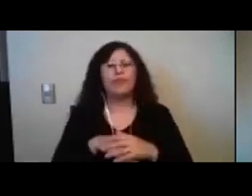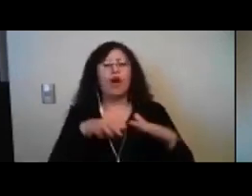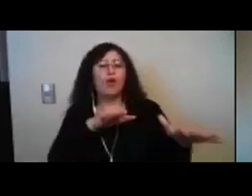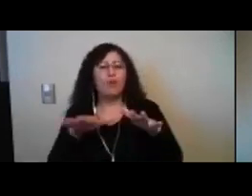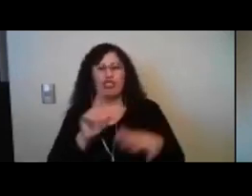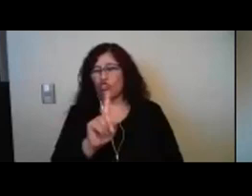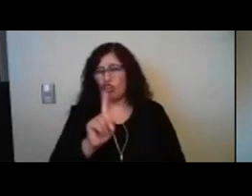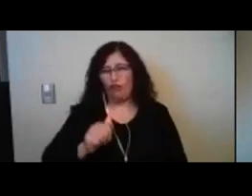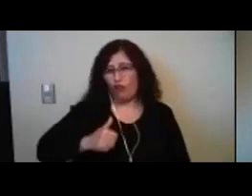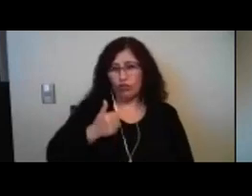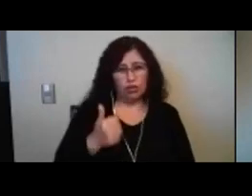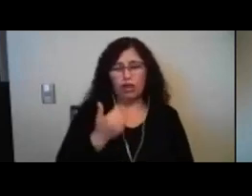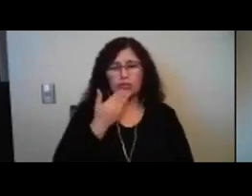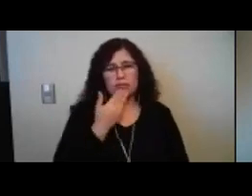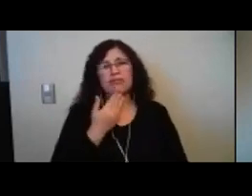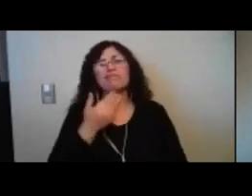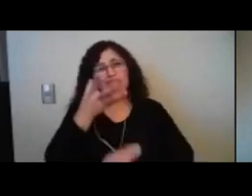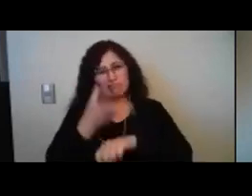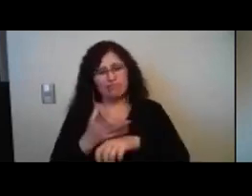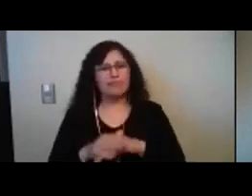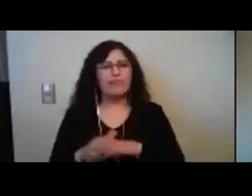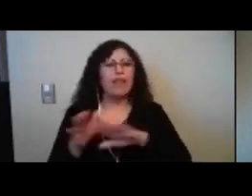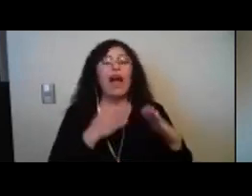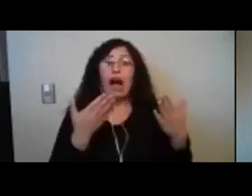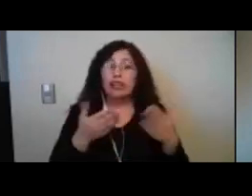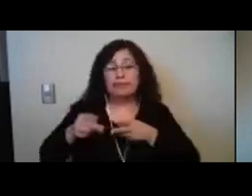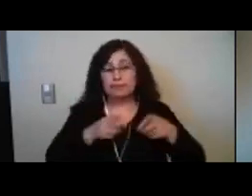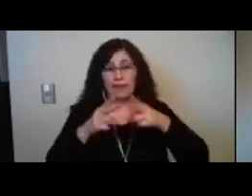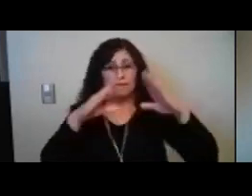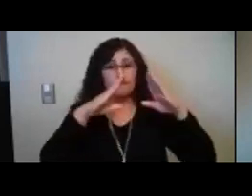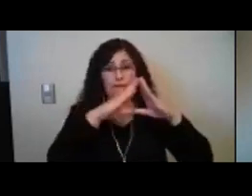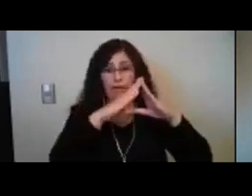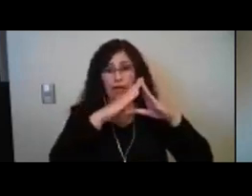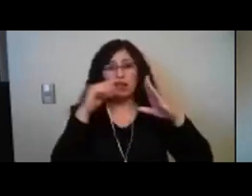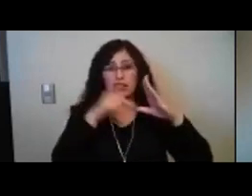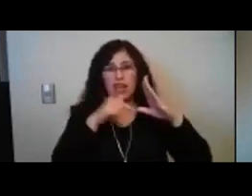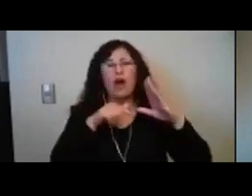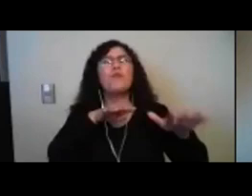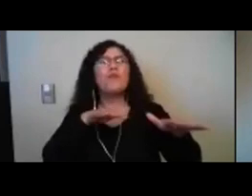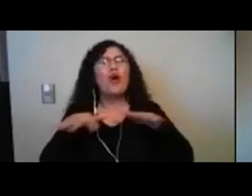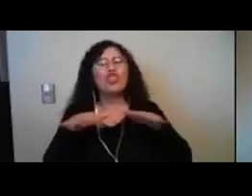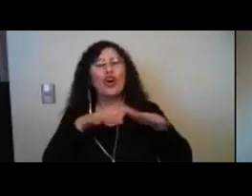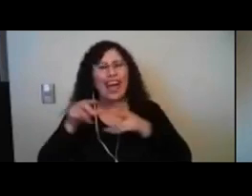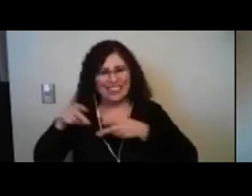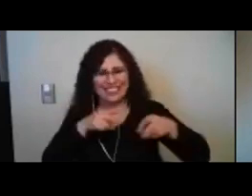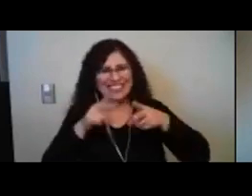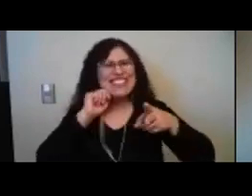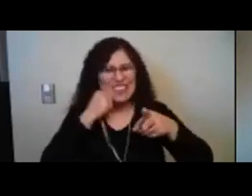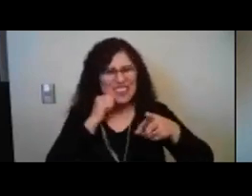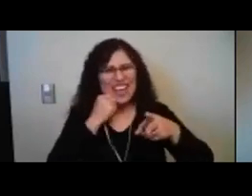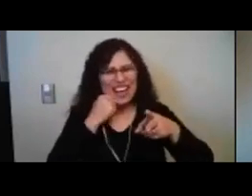¿ya? Y la vía piramidal en realidad es la vía motora, ¿cierto? Del movimiento